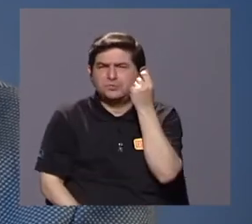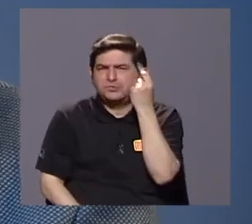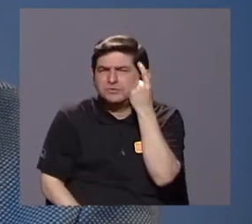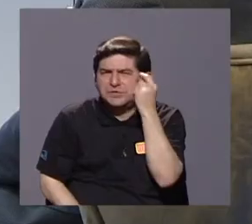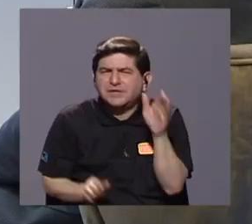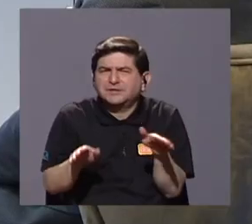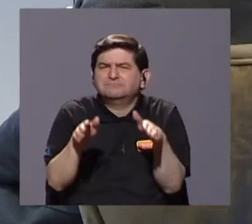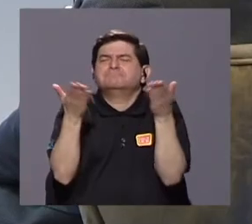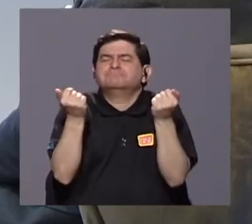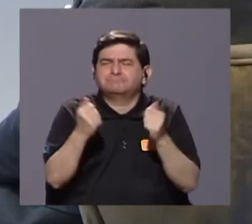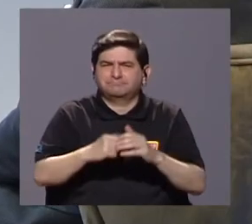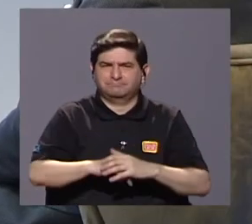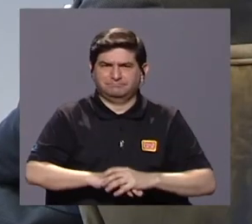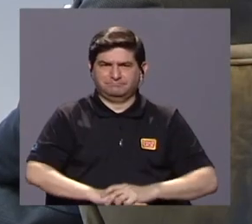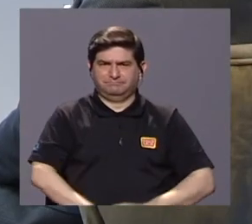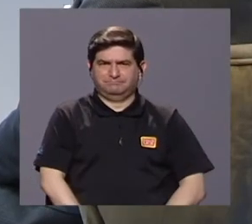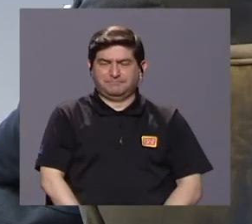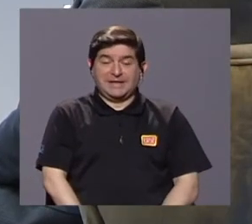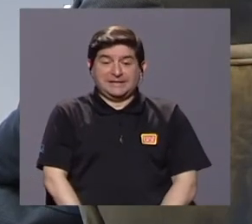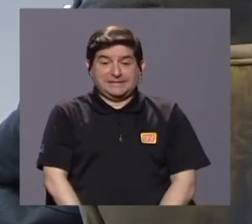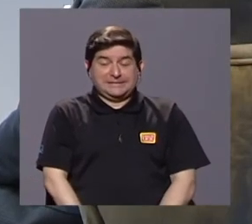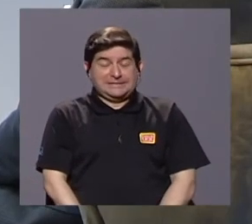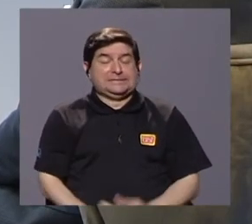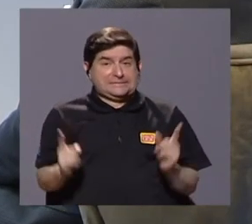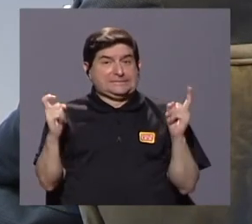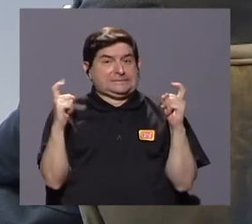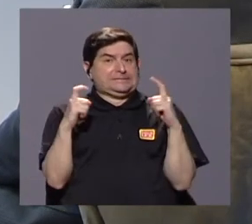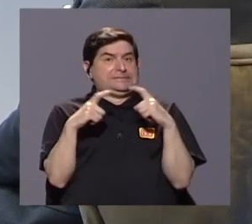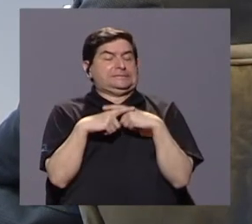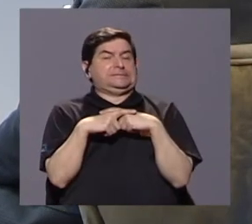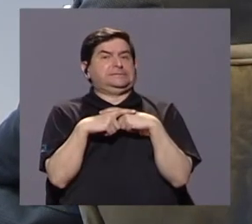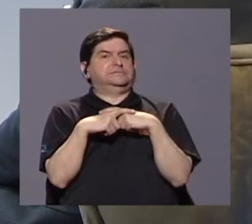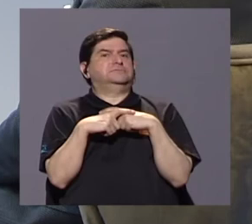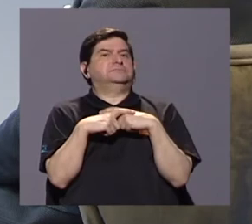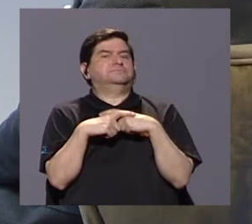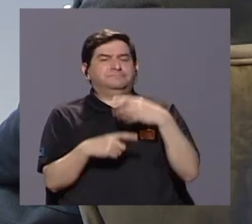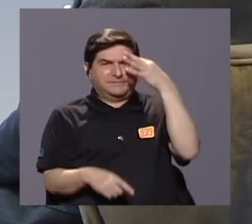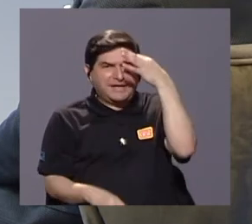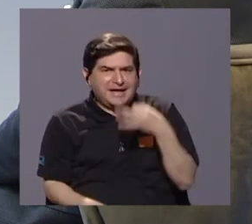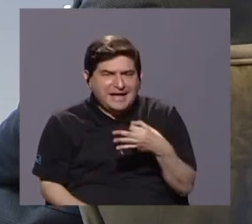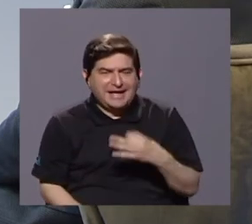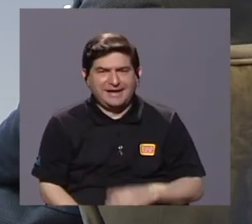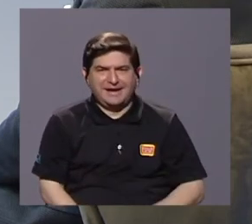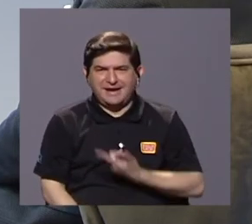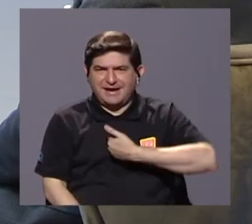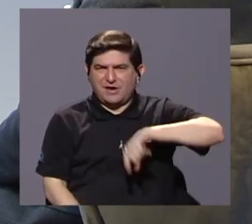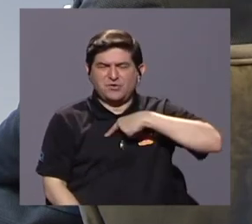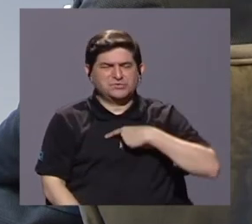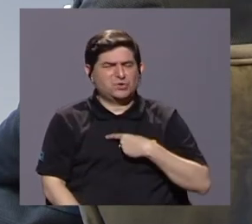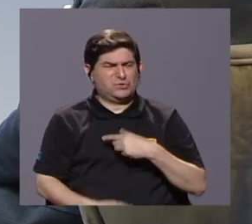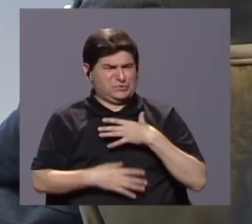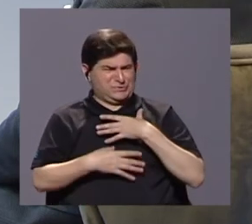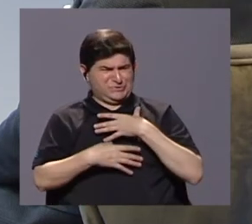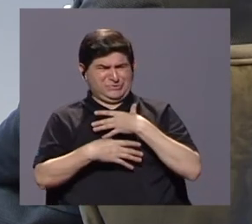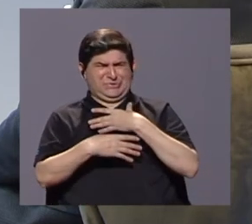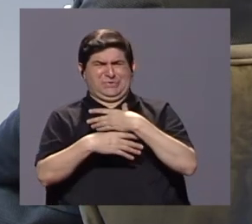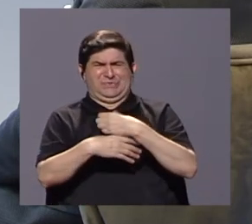al respecto? Es complicado esto porque creo que entramos en un nivel de confianza